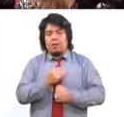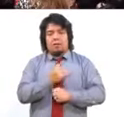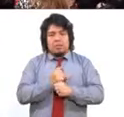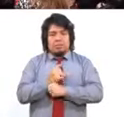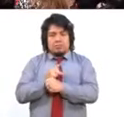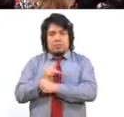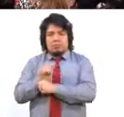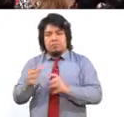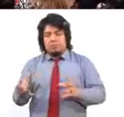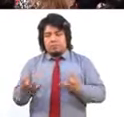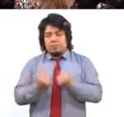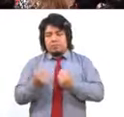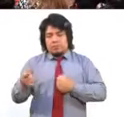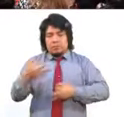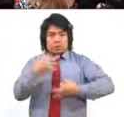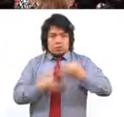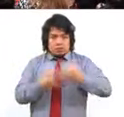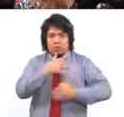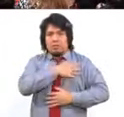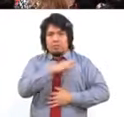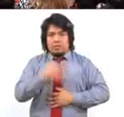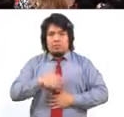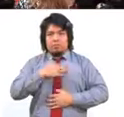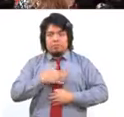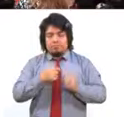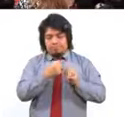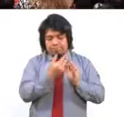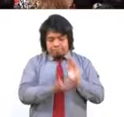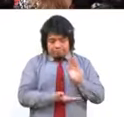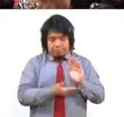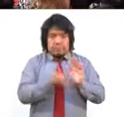en coordinación con la Fiscalía. Estos serían los datos